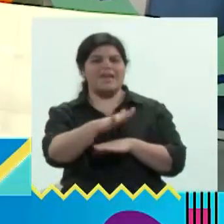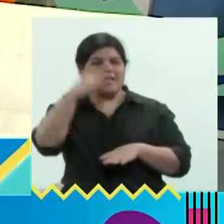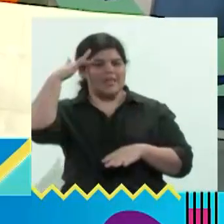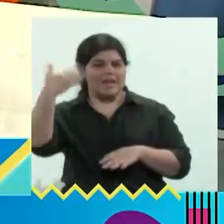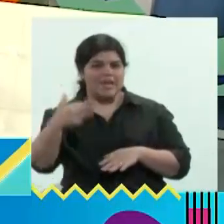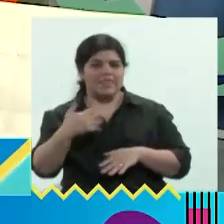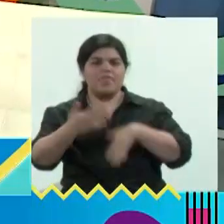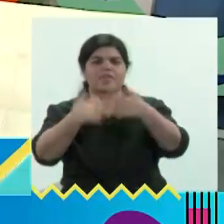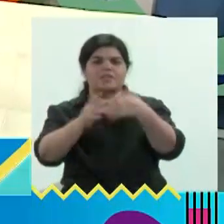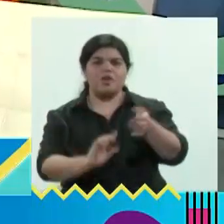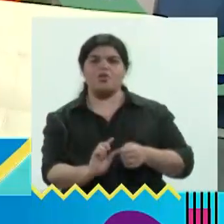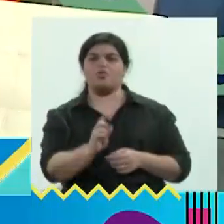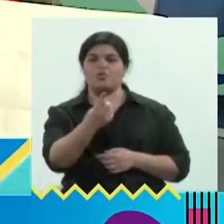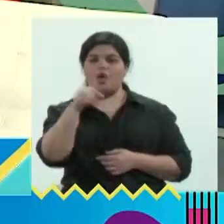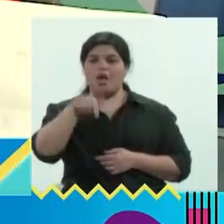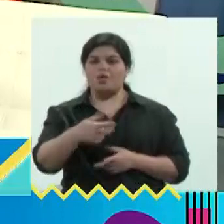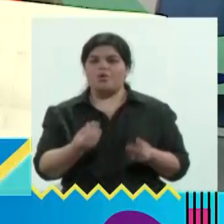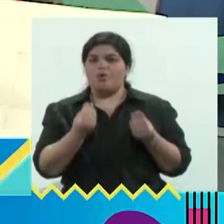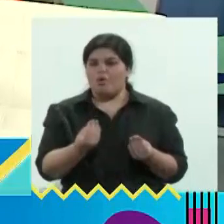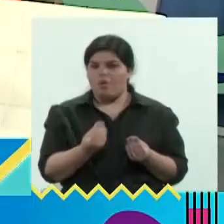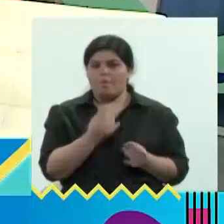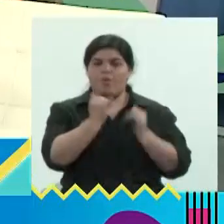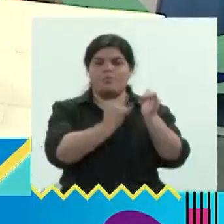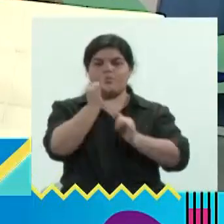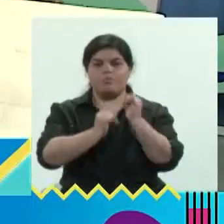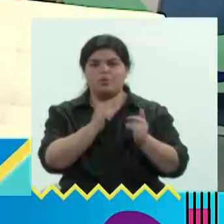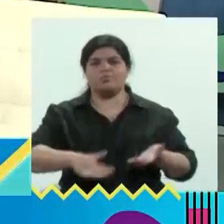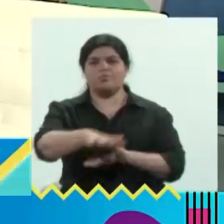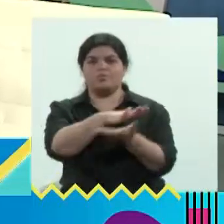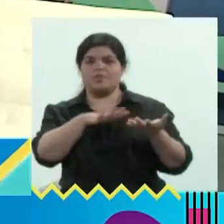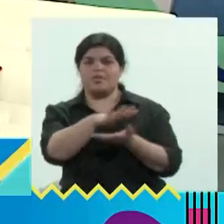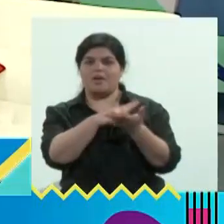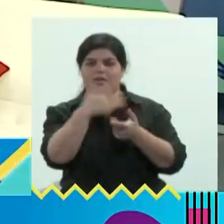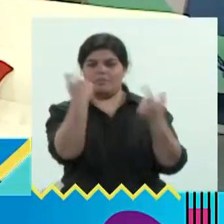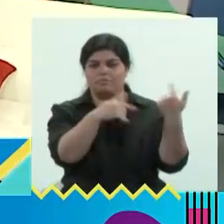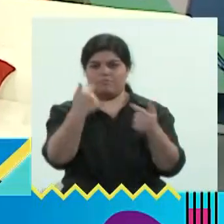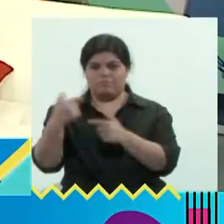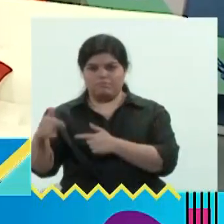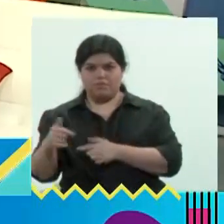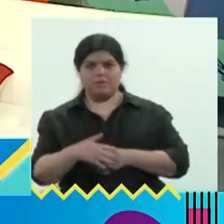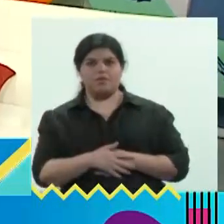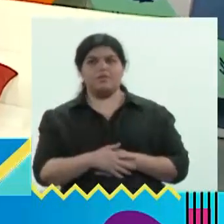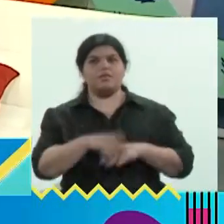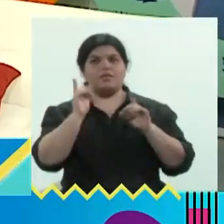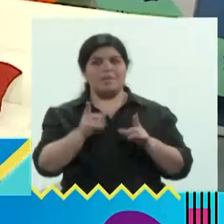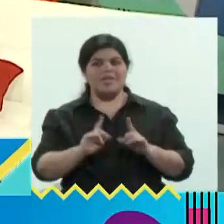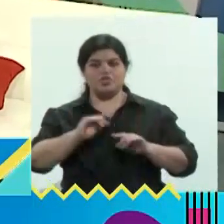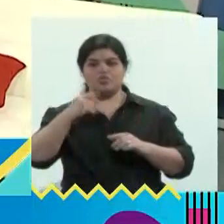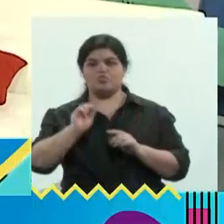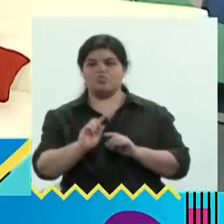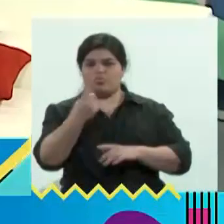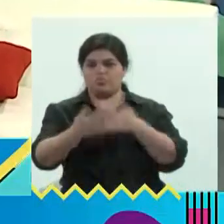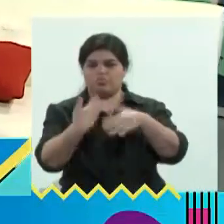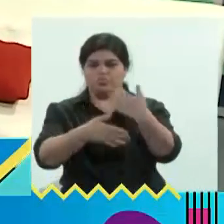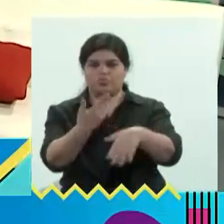sostenible, cómo se hace para responder a las necesidades de las sociedades desde diferentes aspectos y teniendo en cuenta la sostenibilidad. Otro